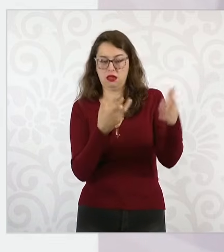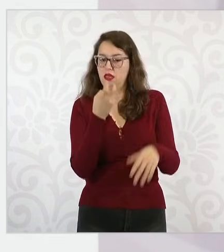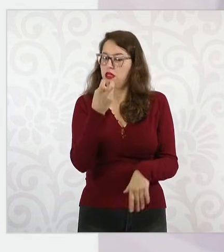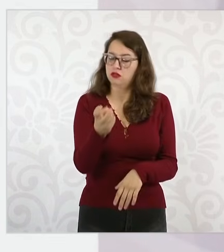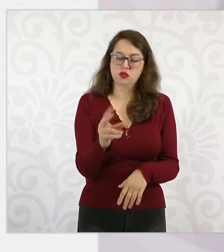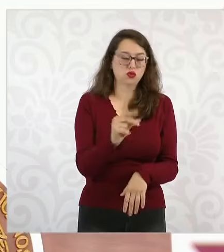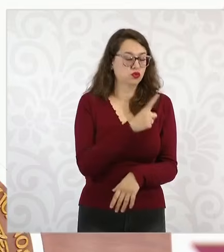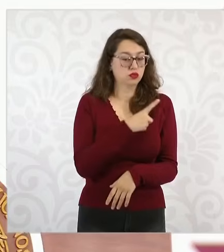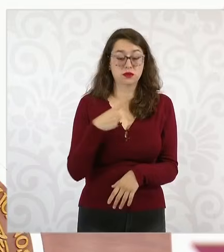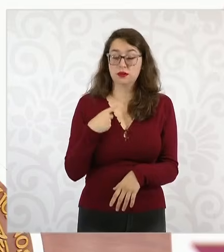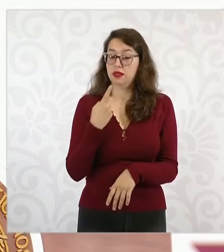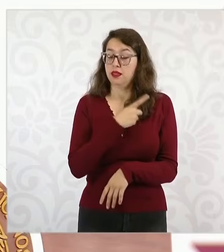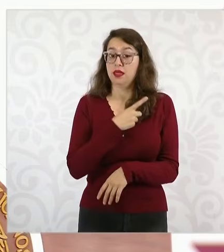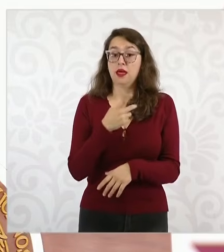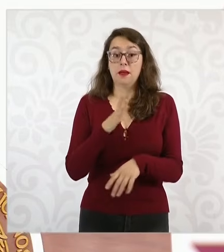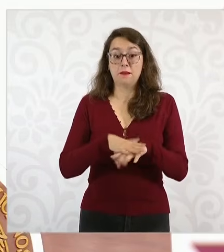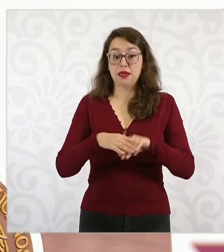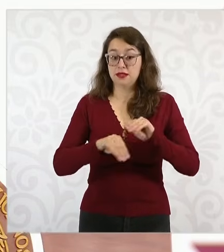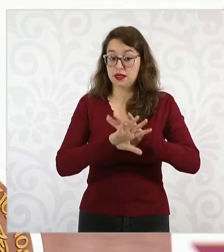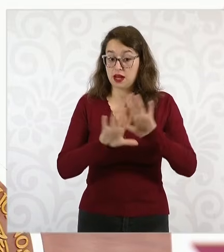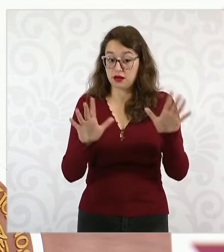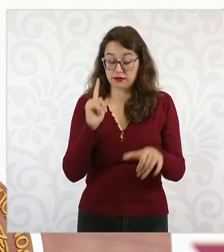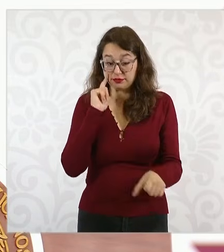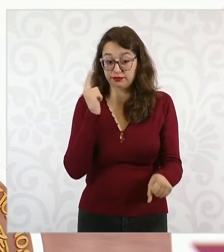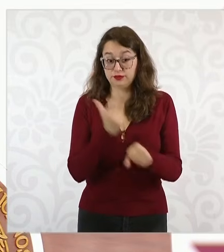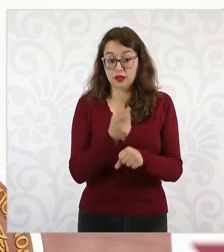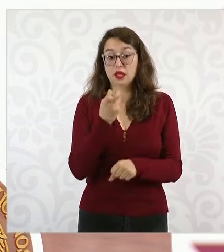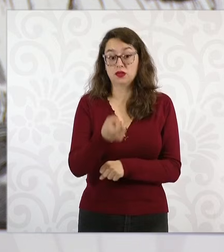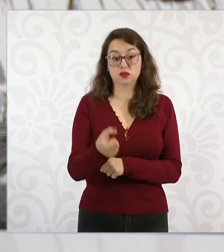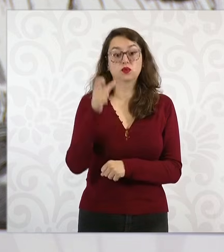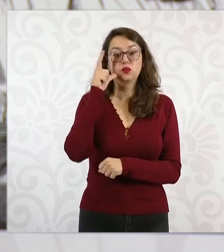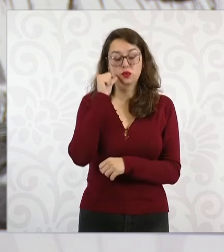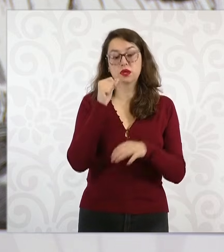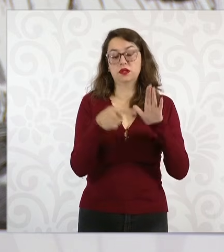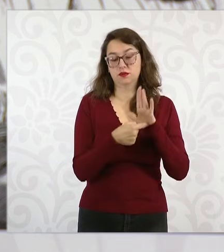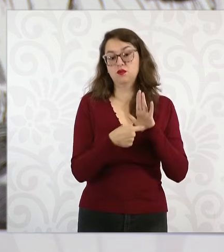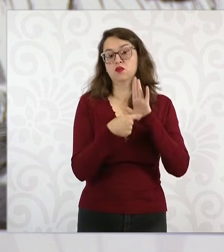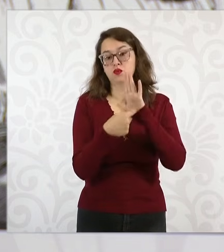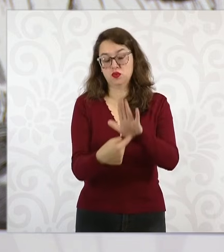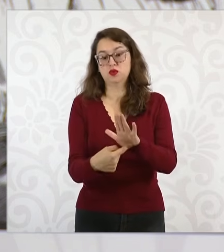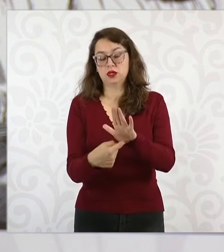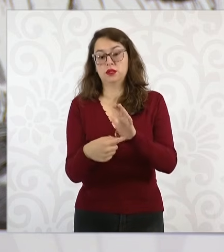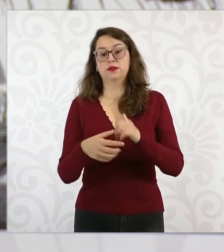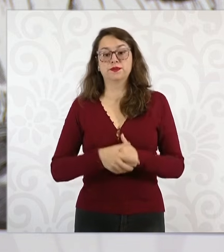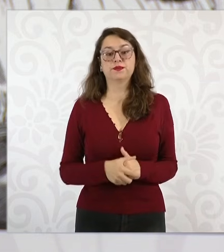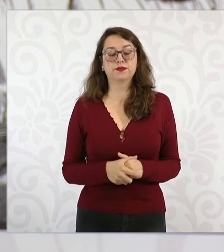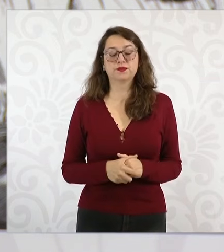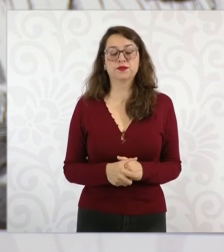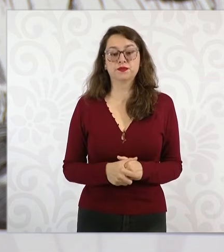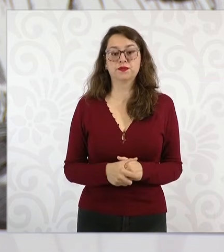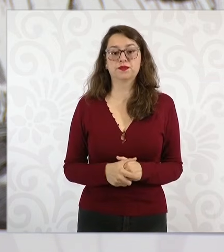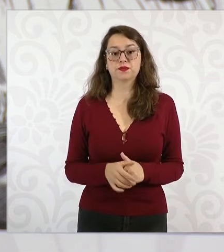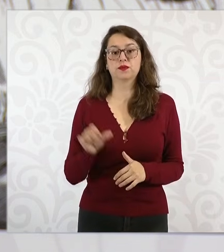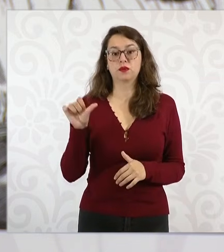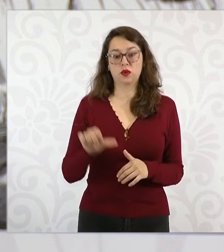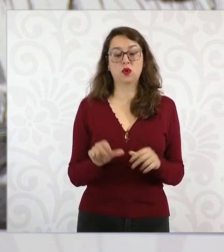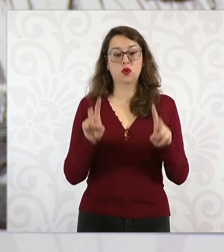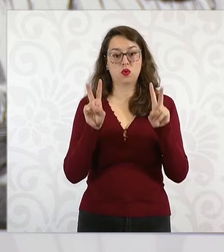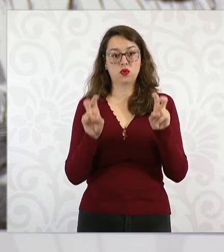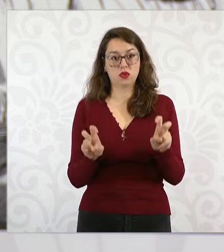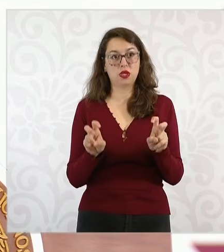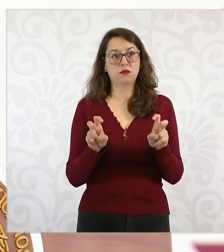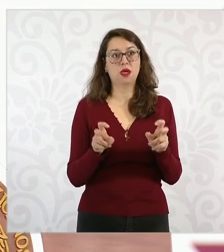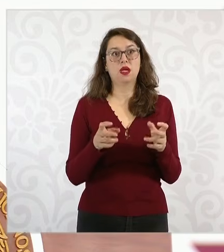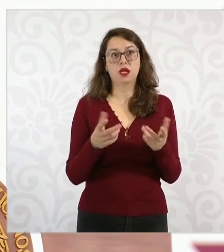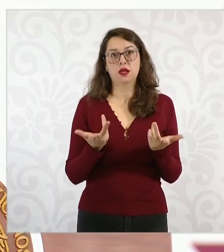Y eso es muy, muy relevante. Entonces mañana vamos a hablar de ese tema. Hoy tenemos otra